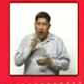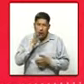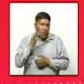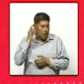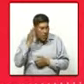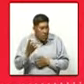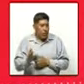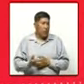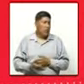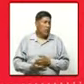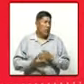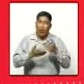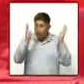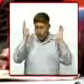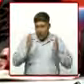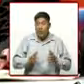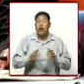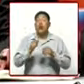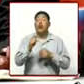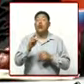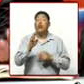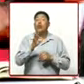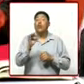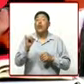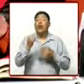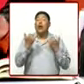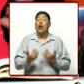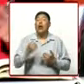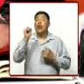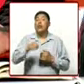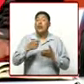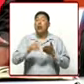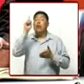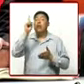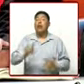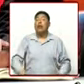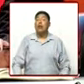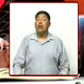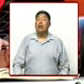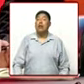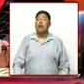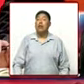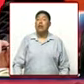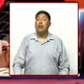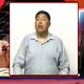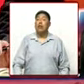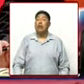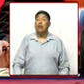para representantes indígenas. Estamos contigo, Tufi, por favor. Ahora sí, ¿aprobado?